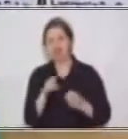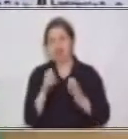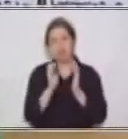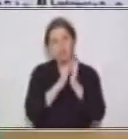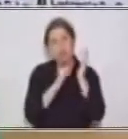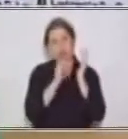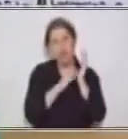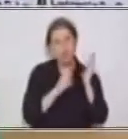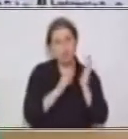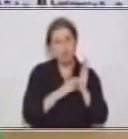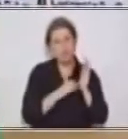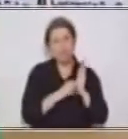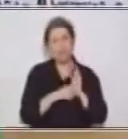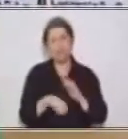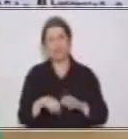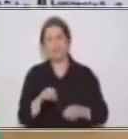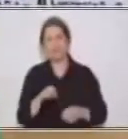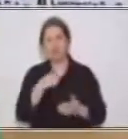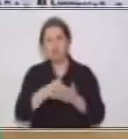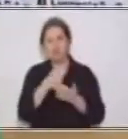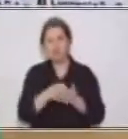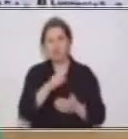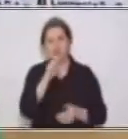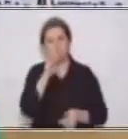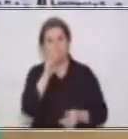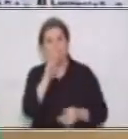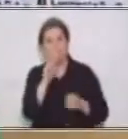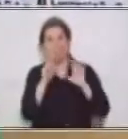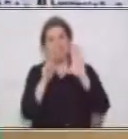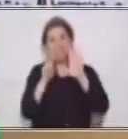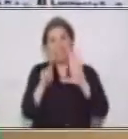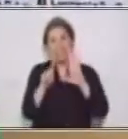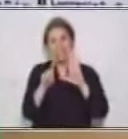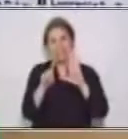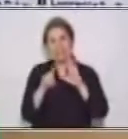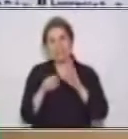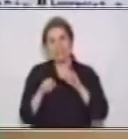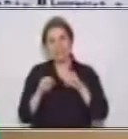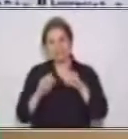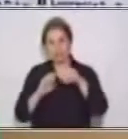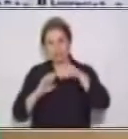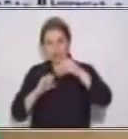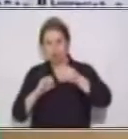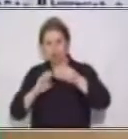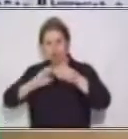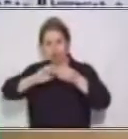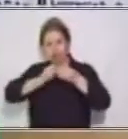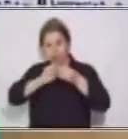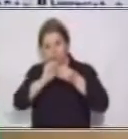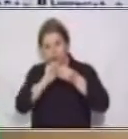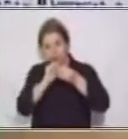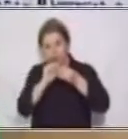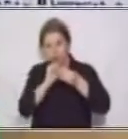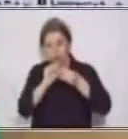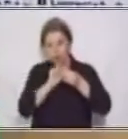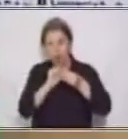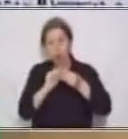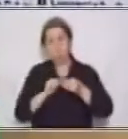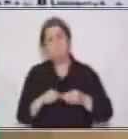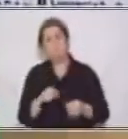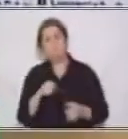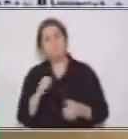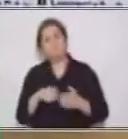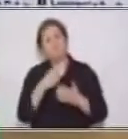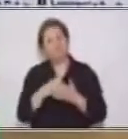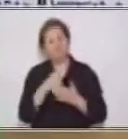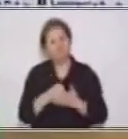la mano y gastó 36. Pepinos valían 2 quetzales y pagó 18.